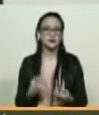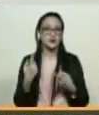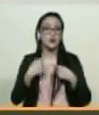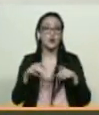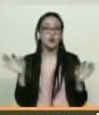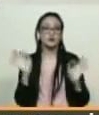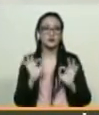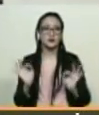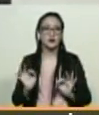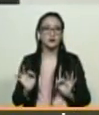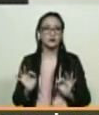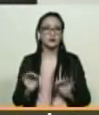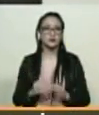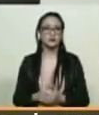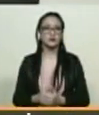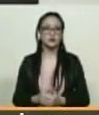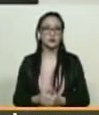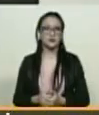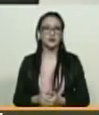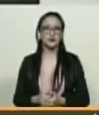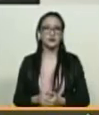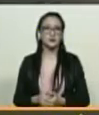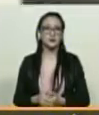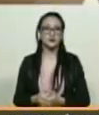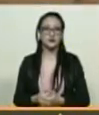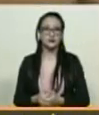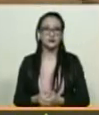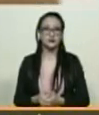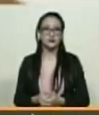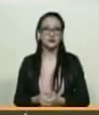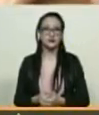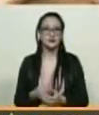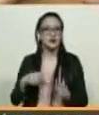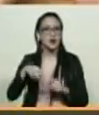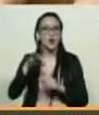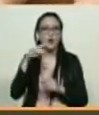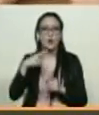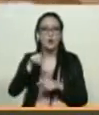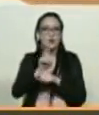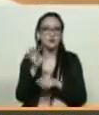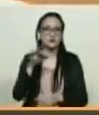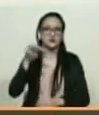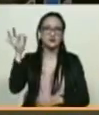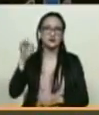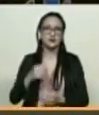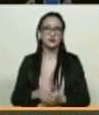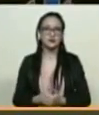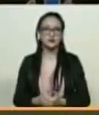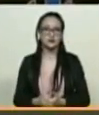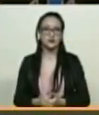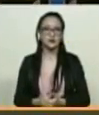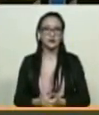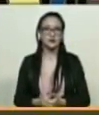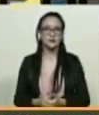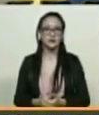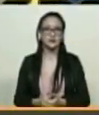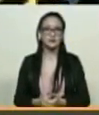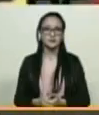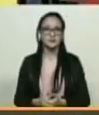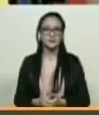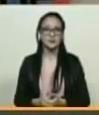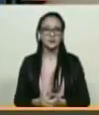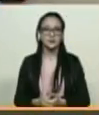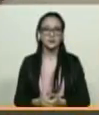alternativa. La única opción es el voto. La única opción es que sean las venezolanas y los